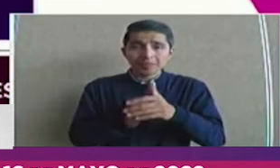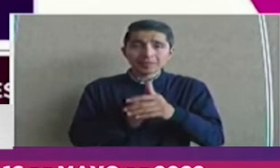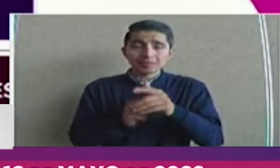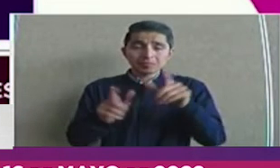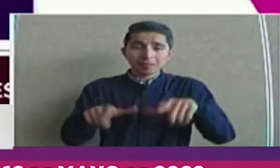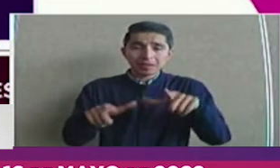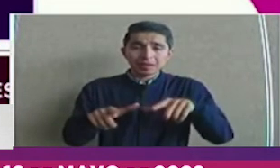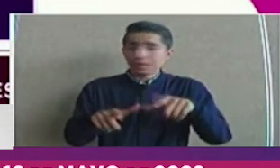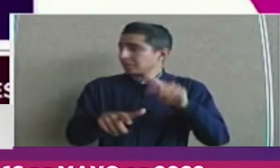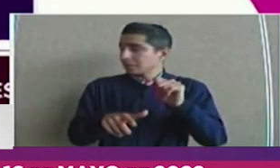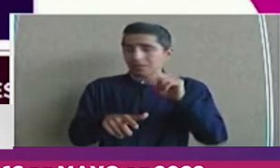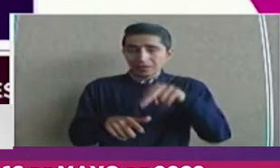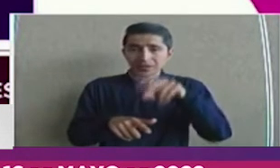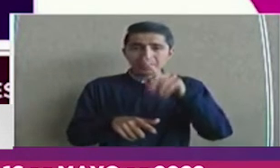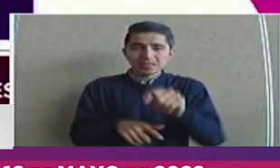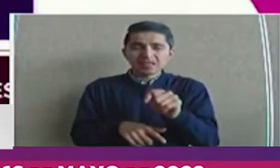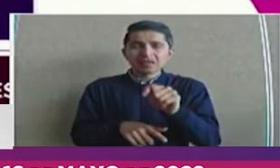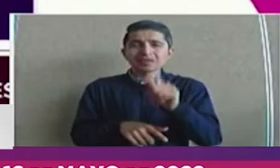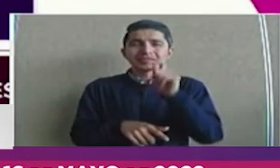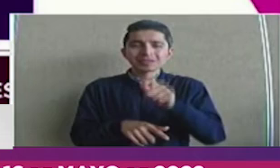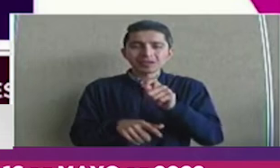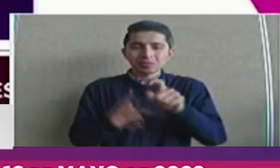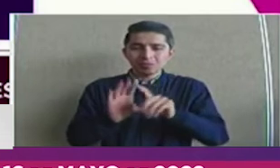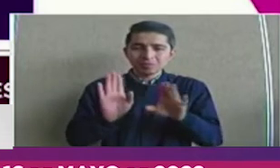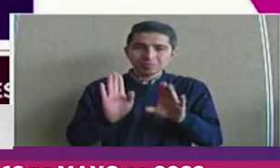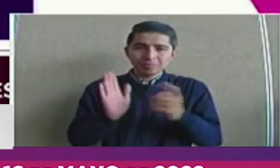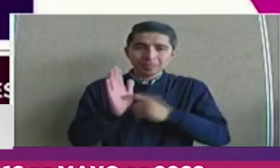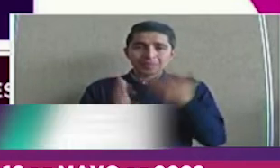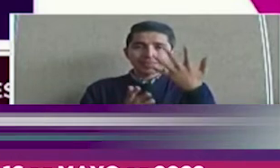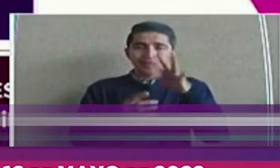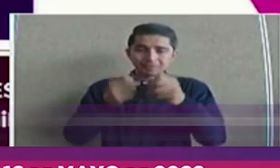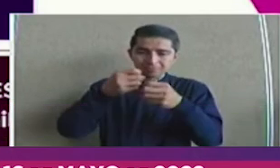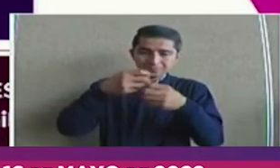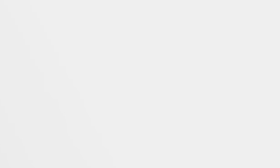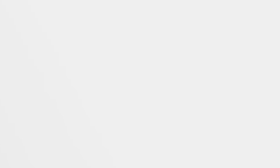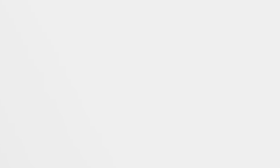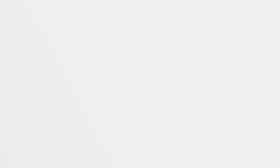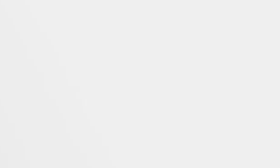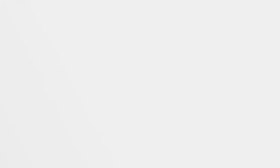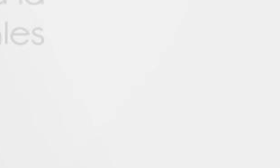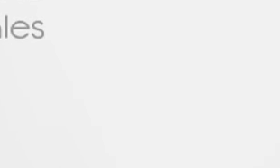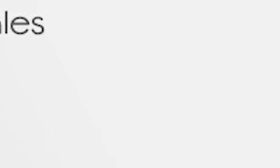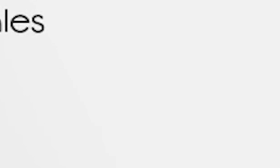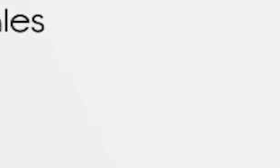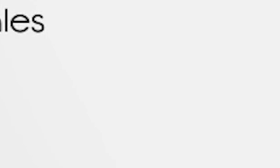lo primero que se asoma son los iconos de los 10 buscadores temáticos.